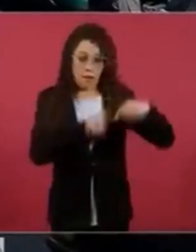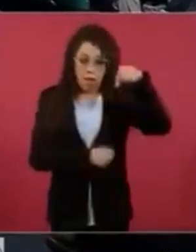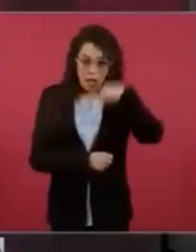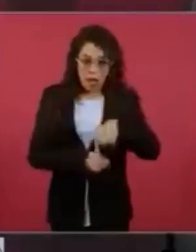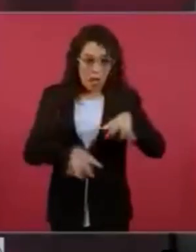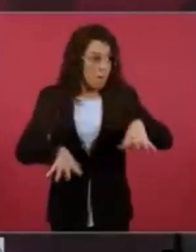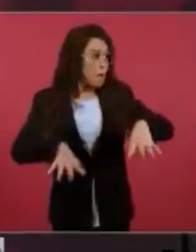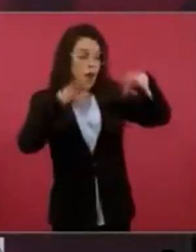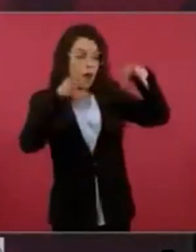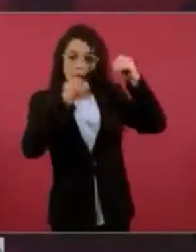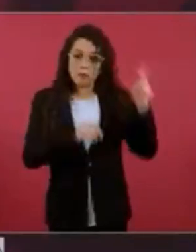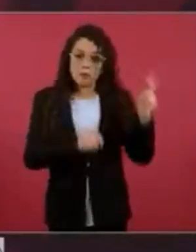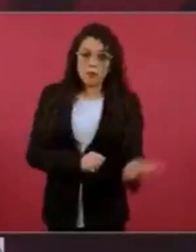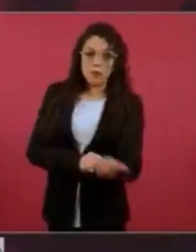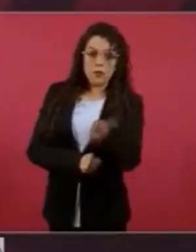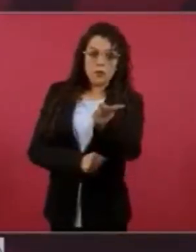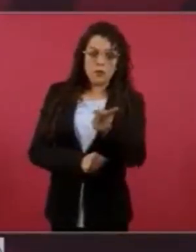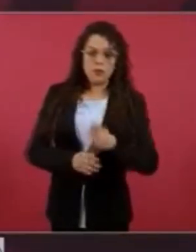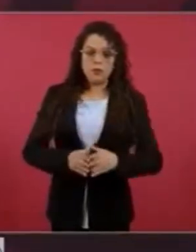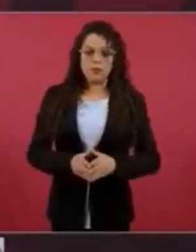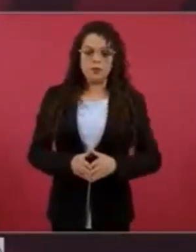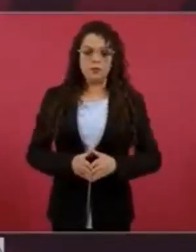Ya tomé también la decisión